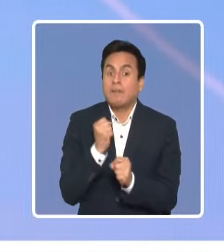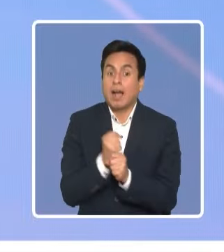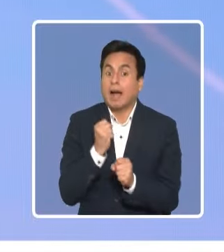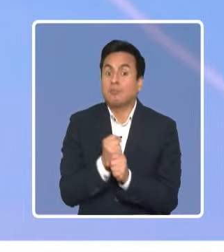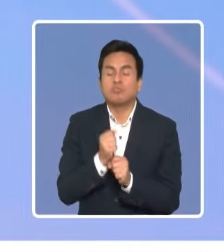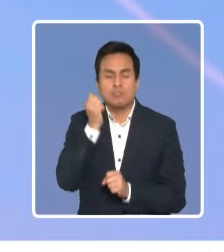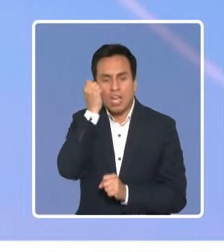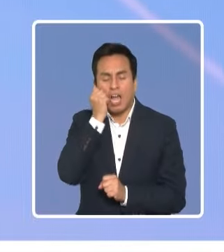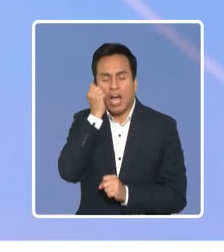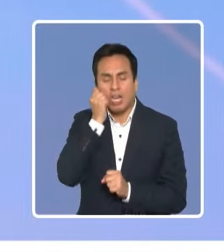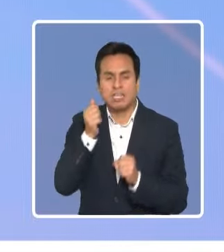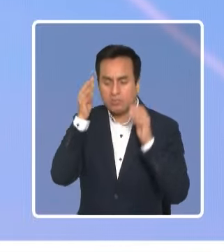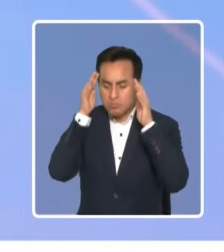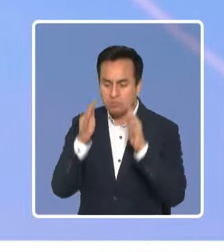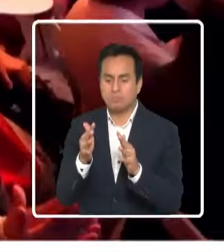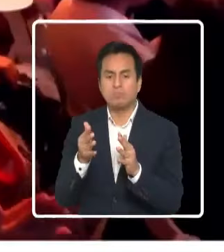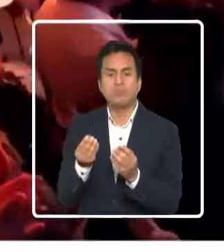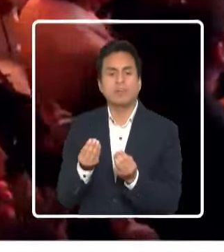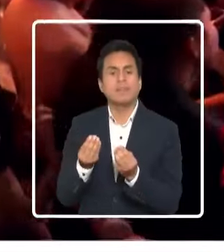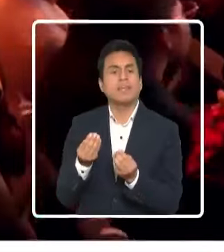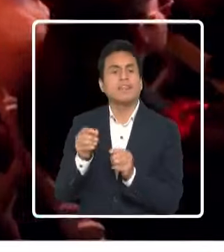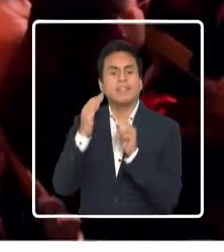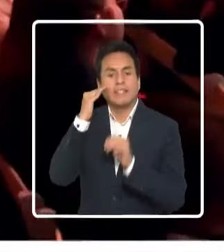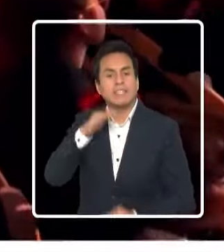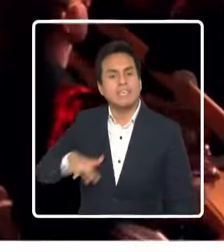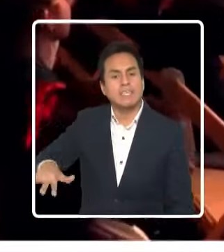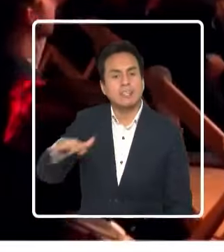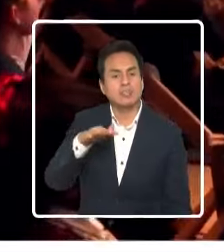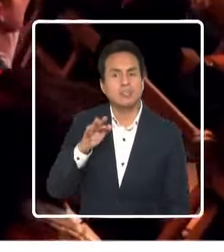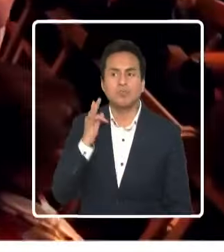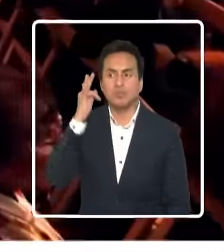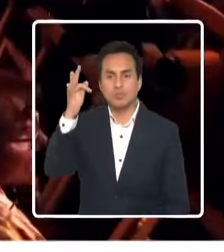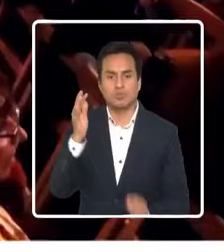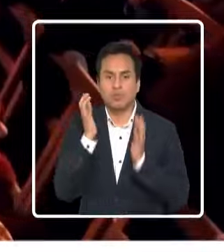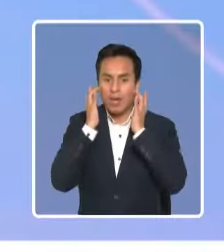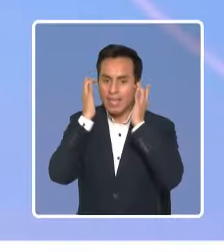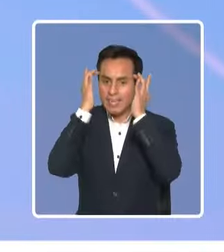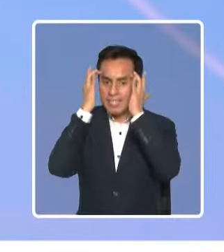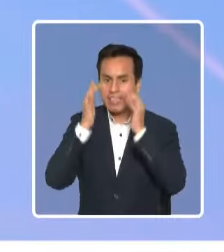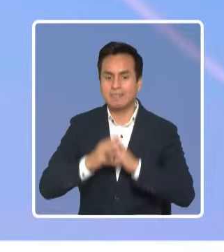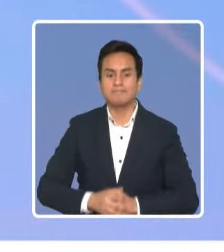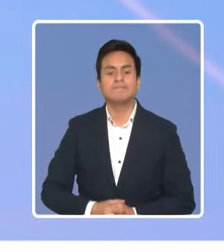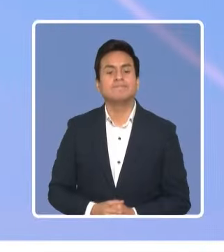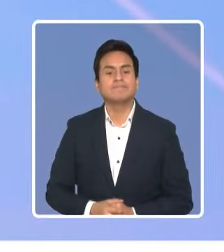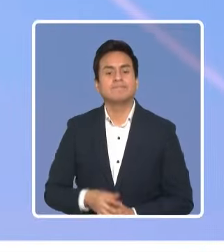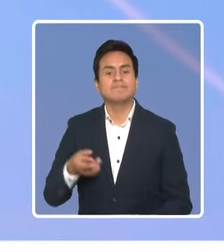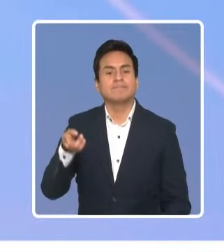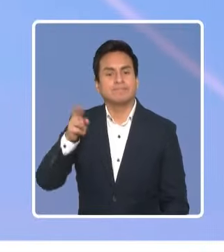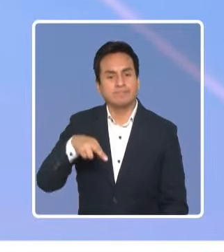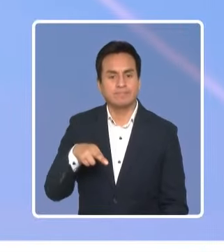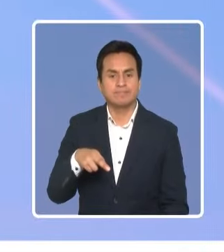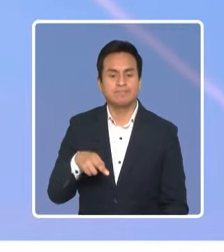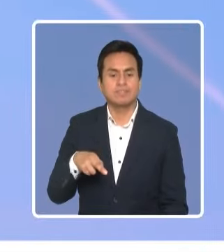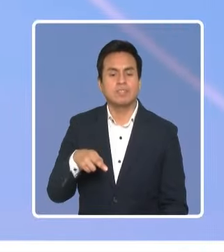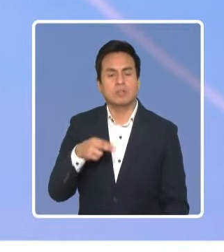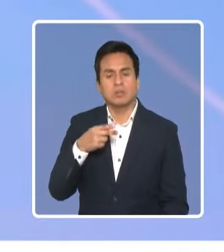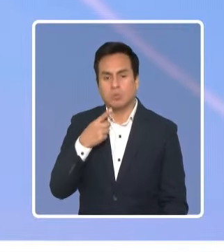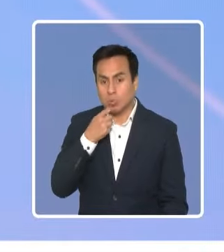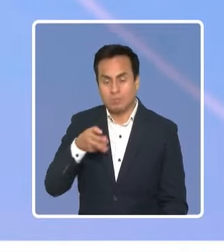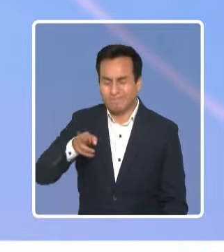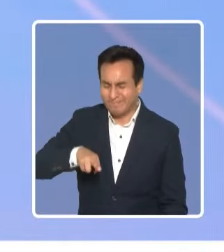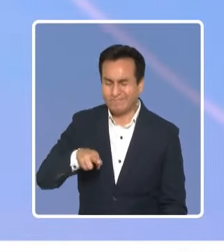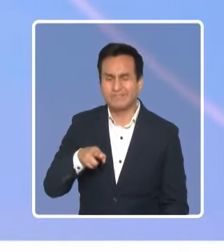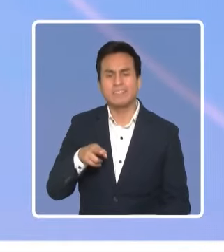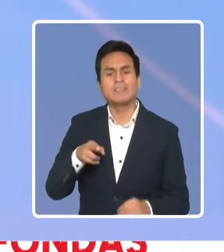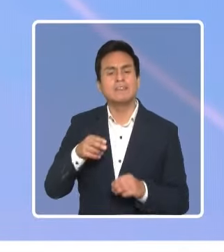trabajamos con cariño por el bien de nuestros niños, su futuro y alegría. Insistamos con porfía